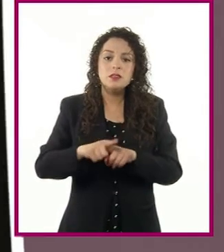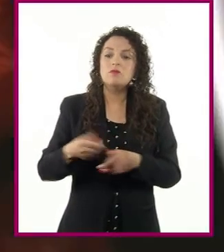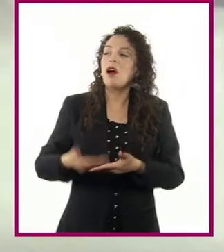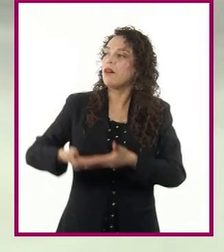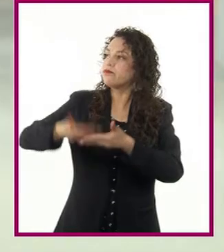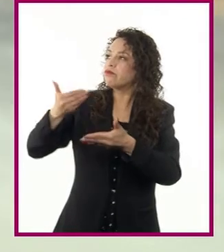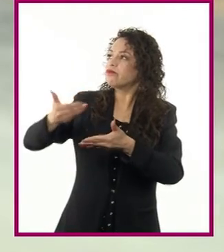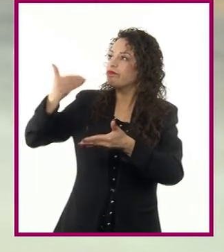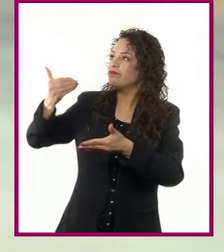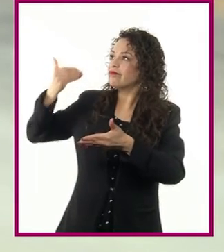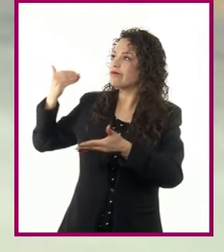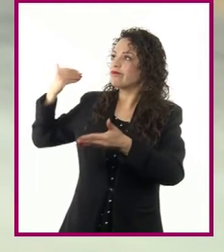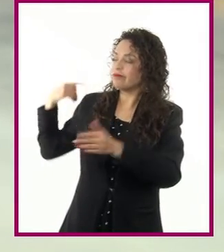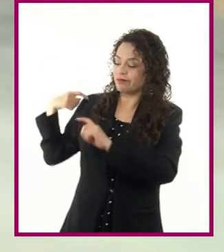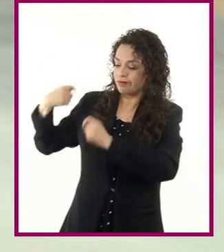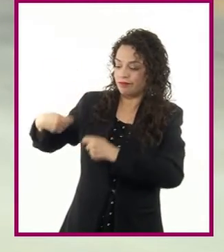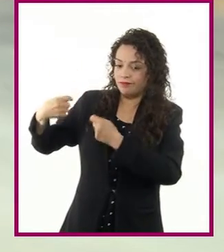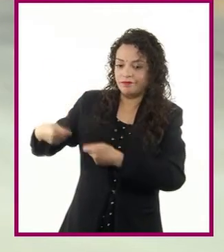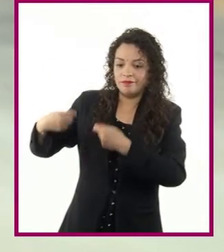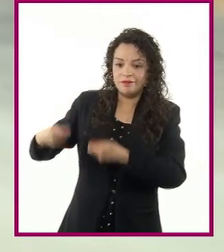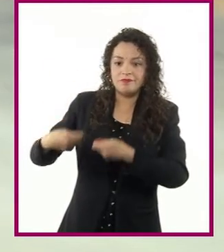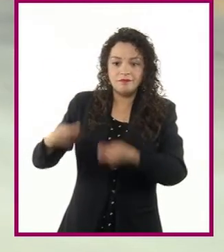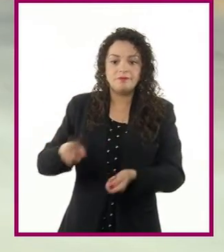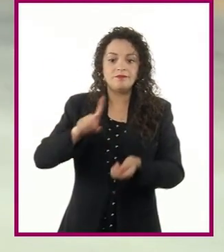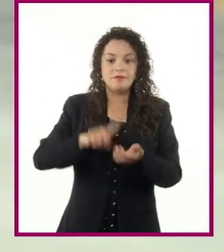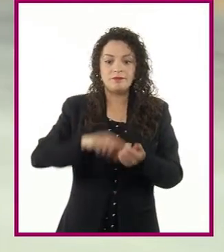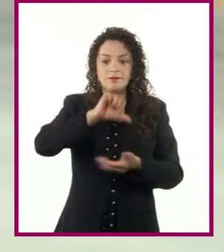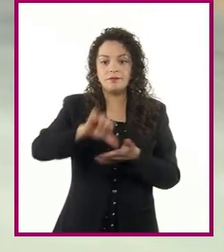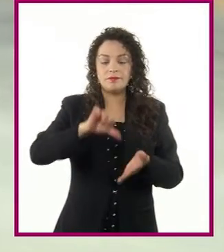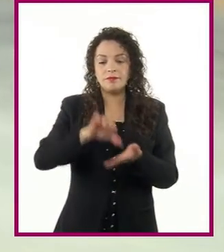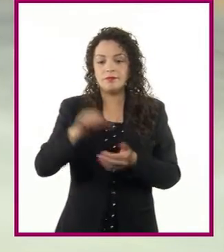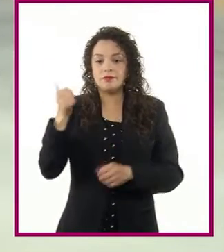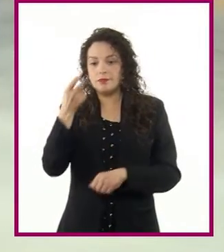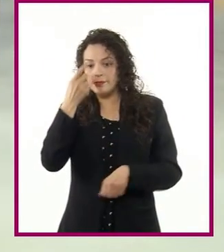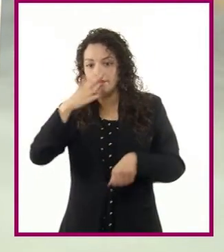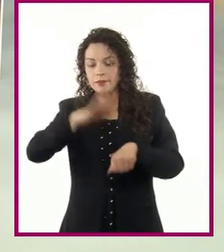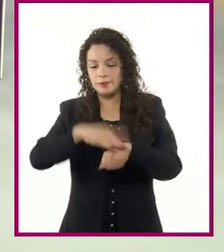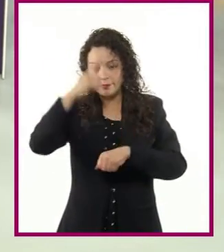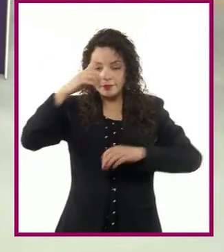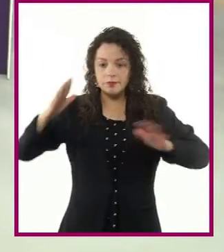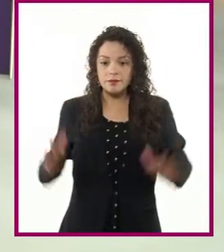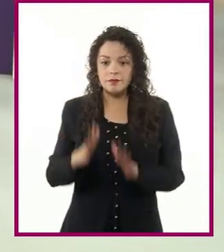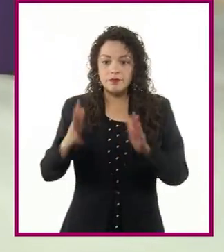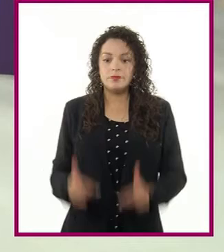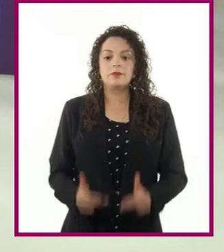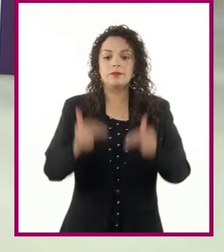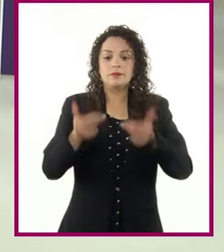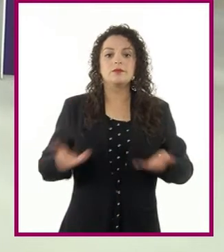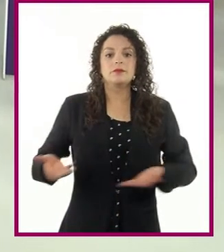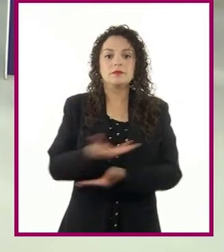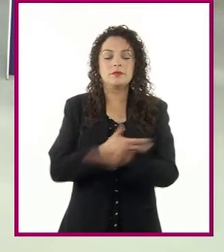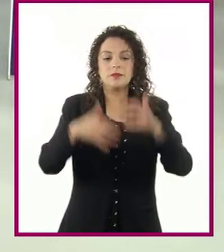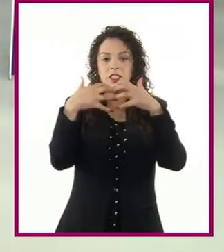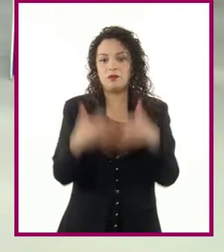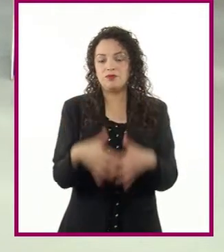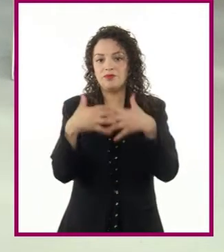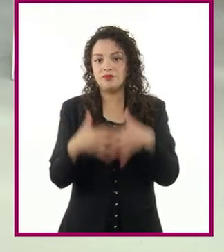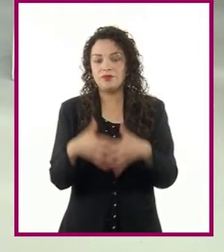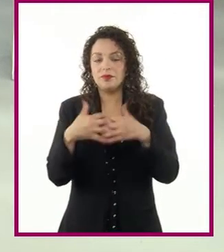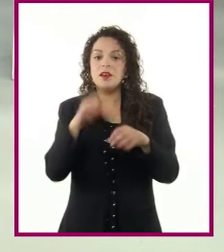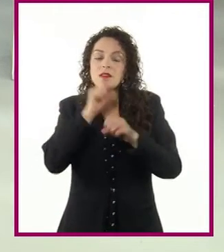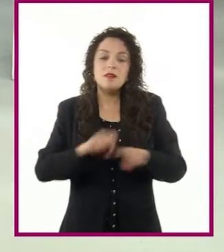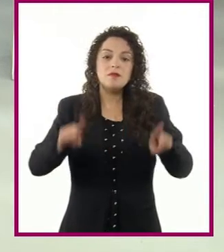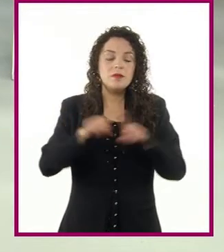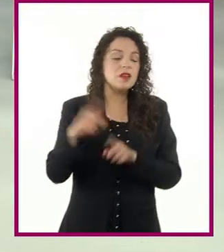antecesores, es decir, la centralización administrativa y el fomento al comercio y la producción, así como